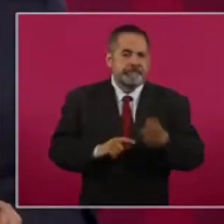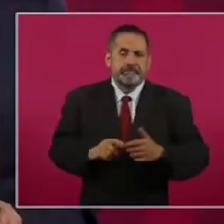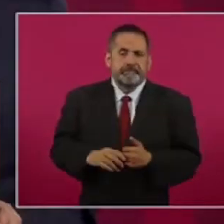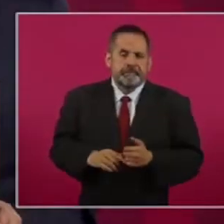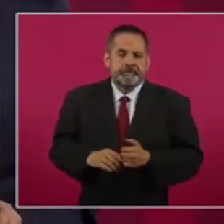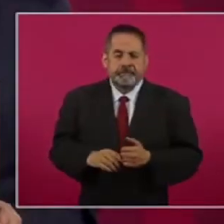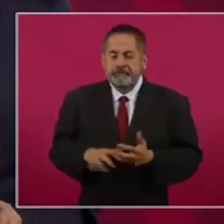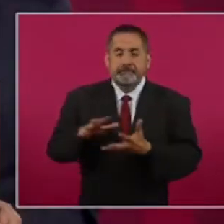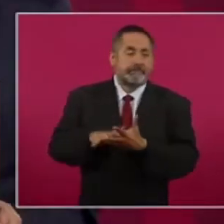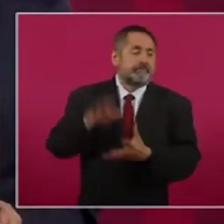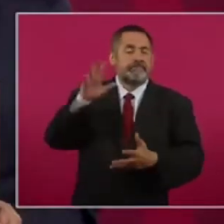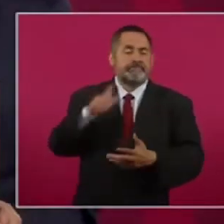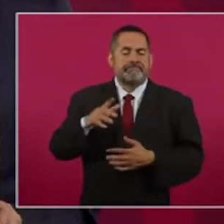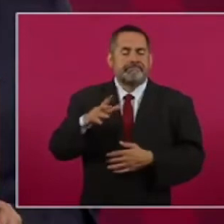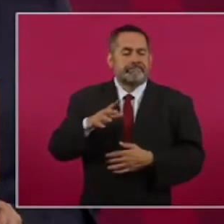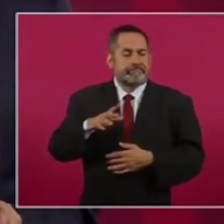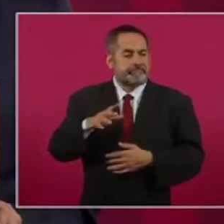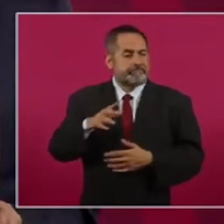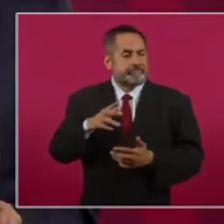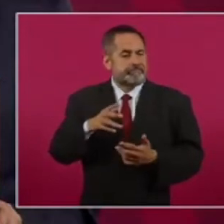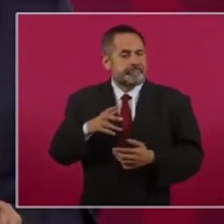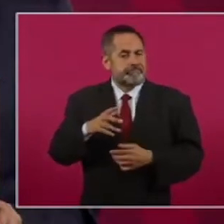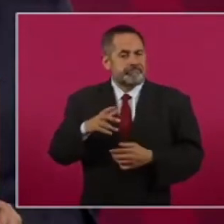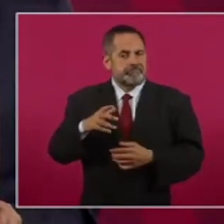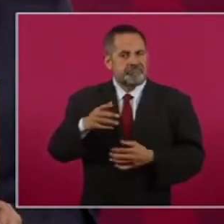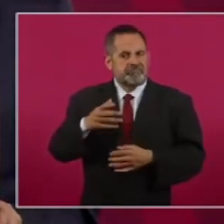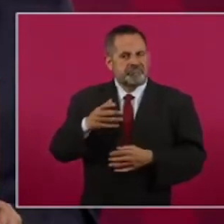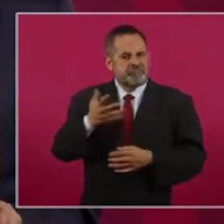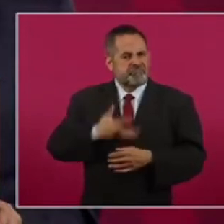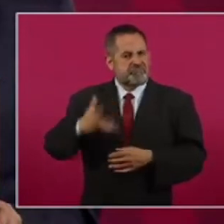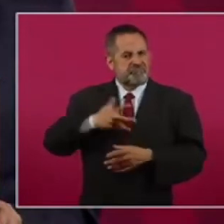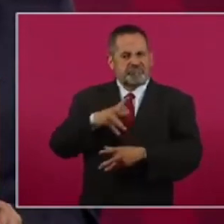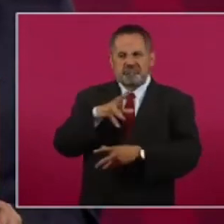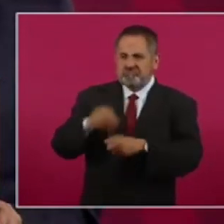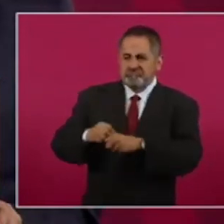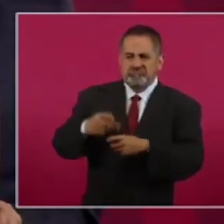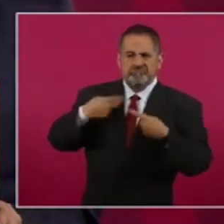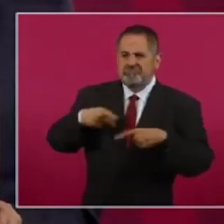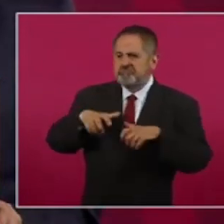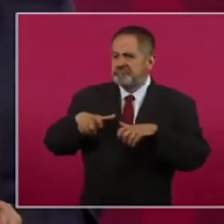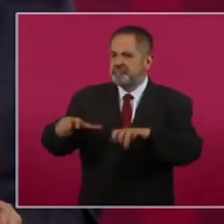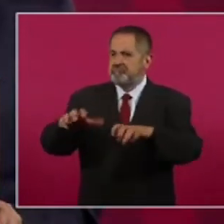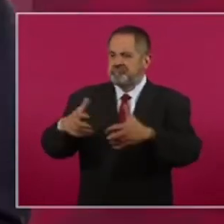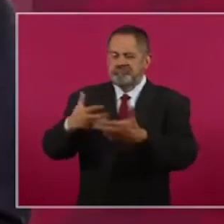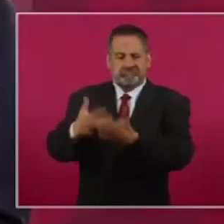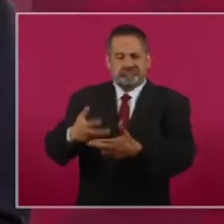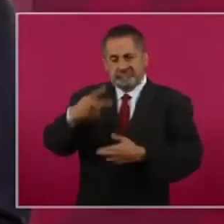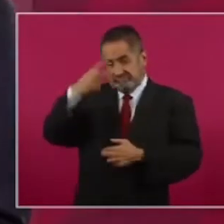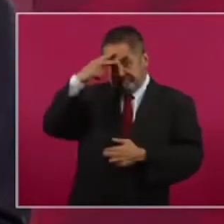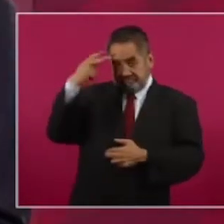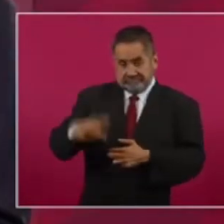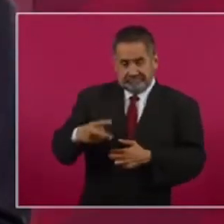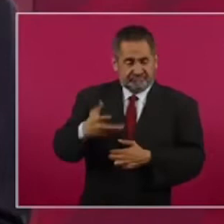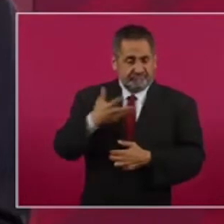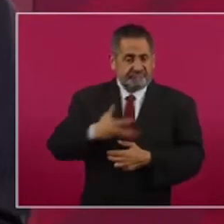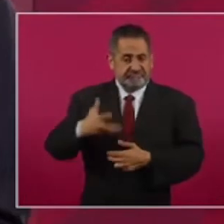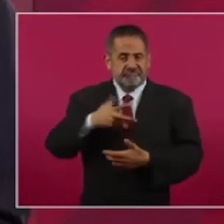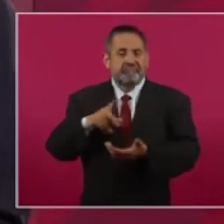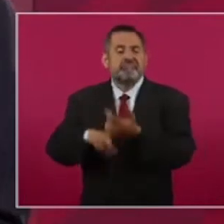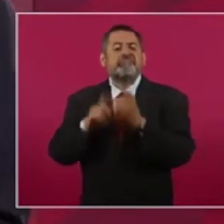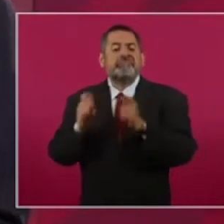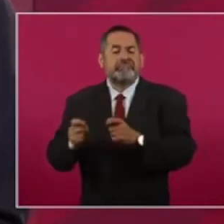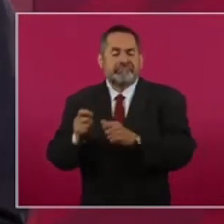que la mayor riqueza de nuestro pueblo o la mayor riqueza de México es la